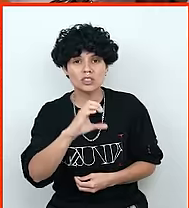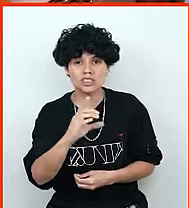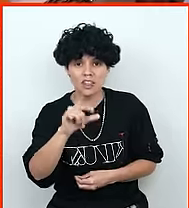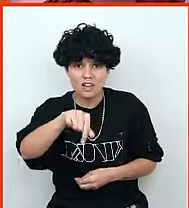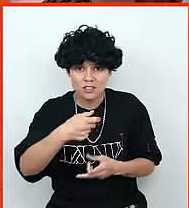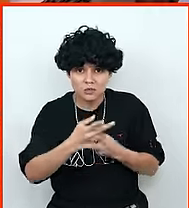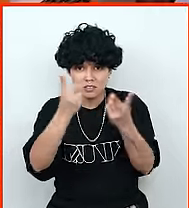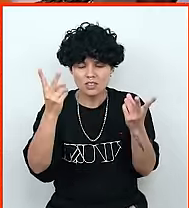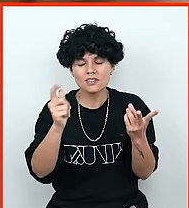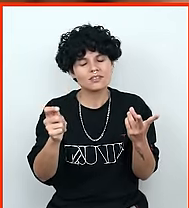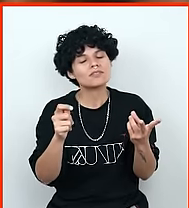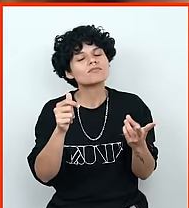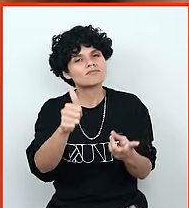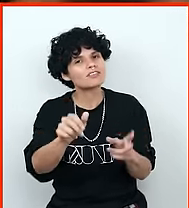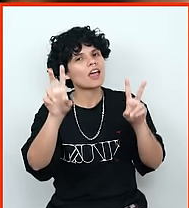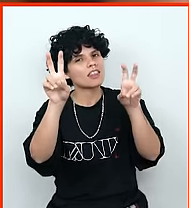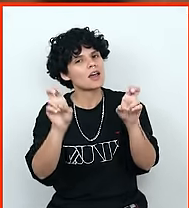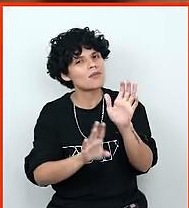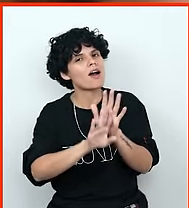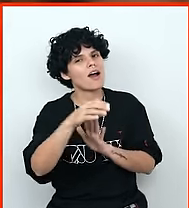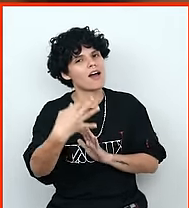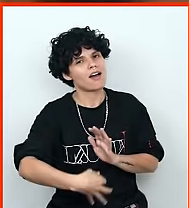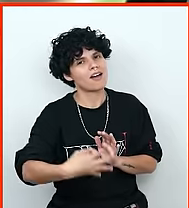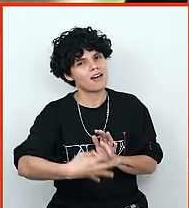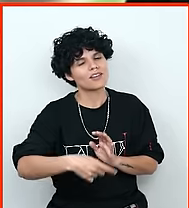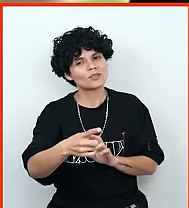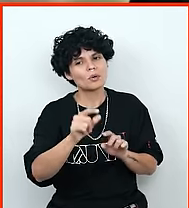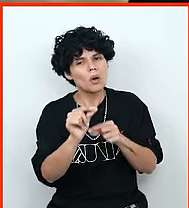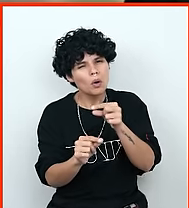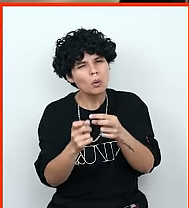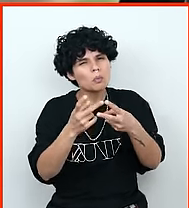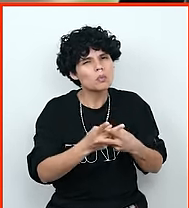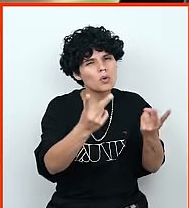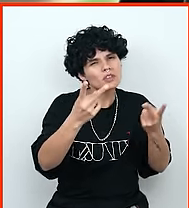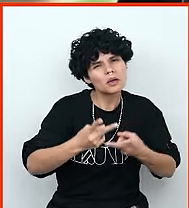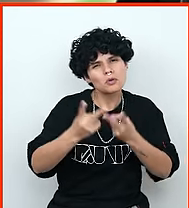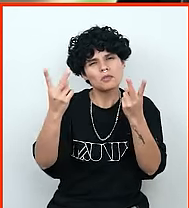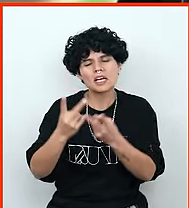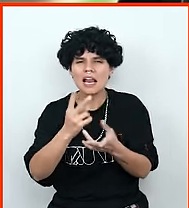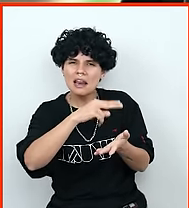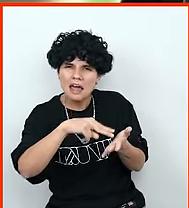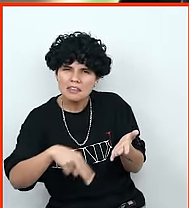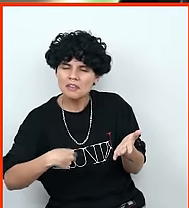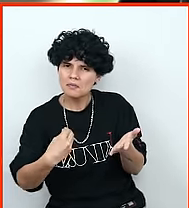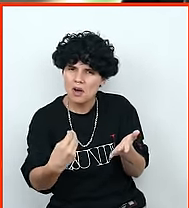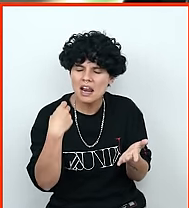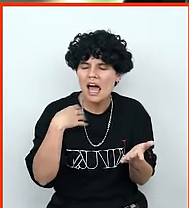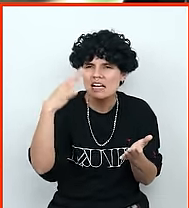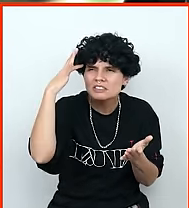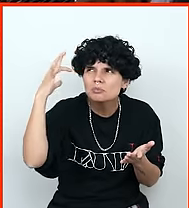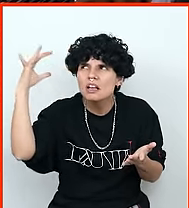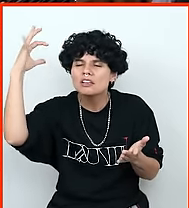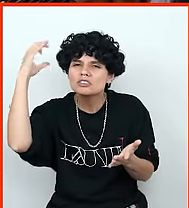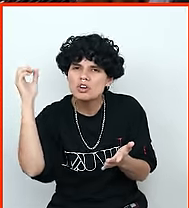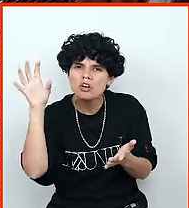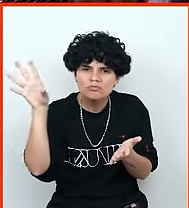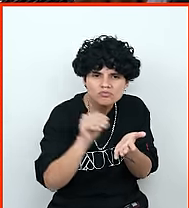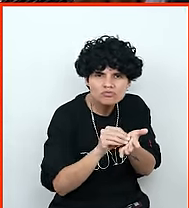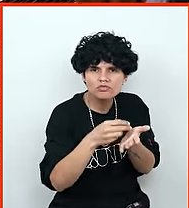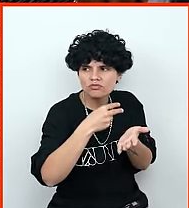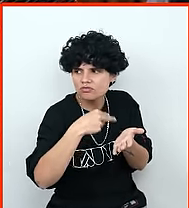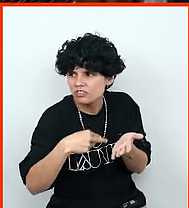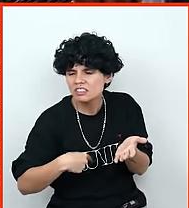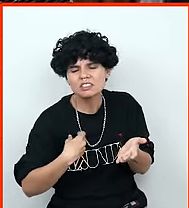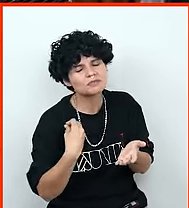ser... va a haber que hablar, weón. Te gusta hablar de mi rey. Estos temas que estás soltando, la letra, la inspiración que hay, tu